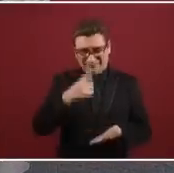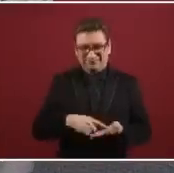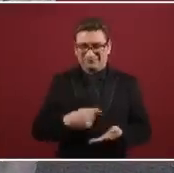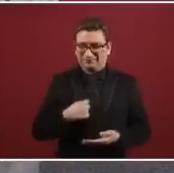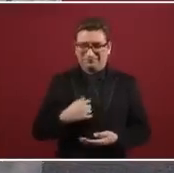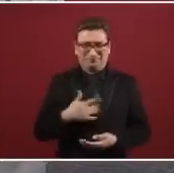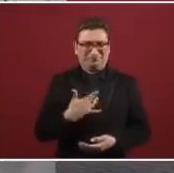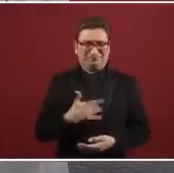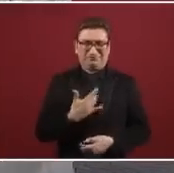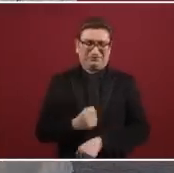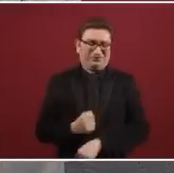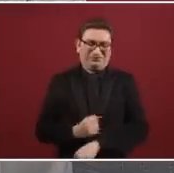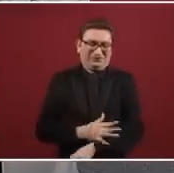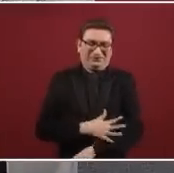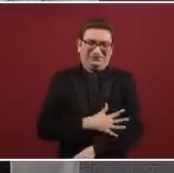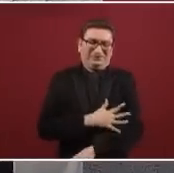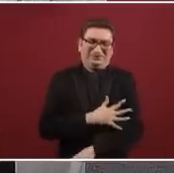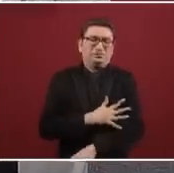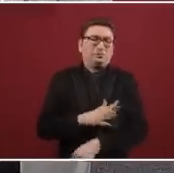porque